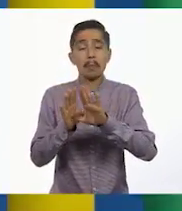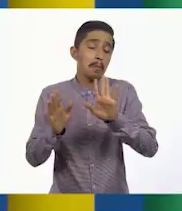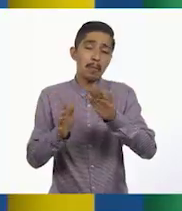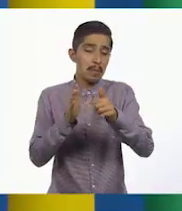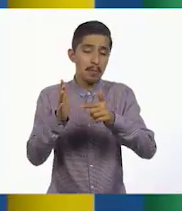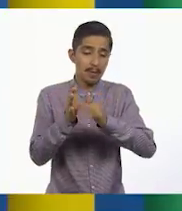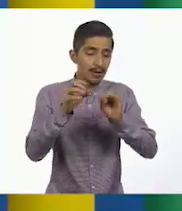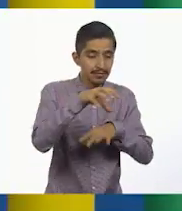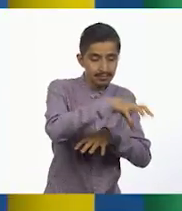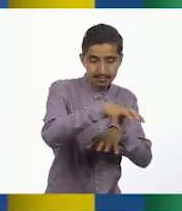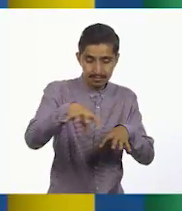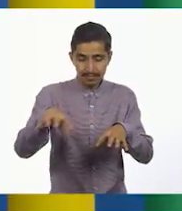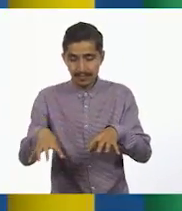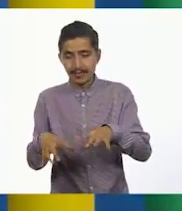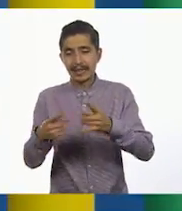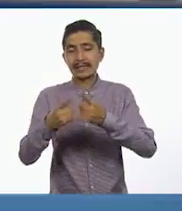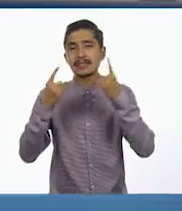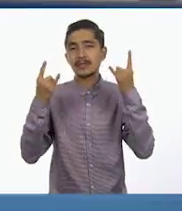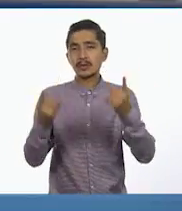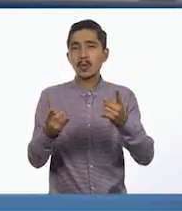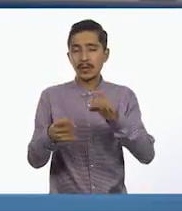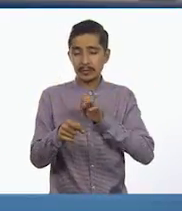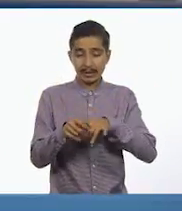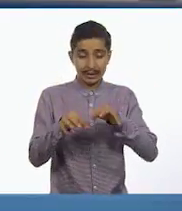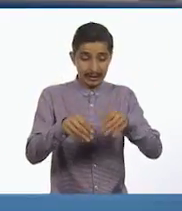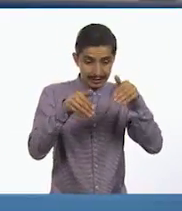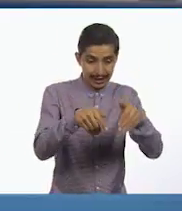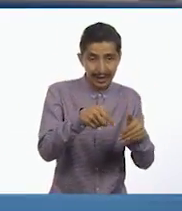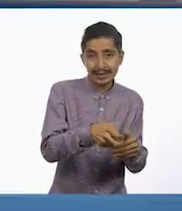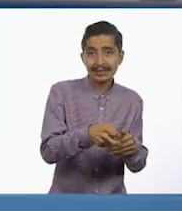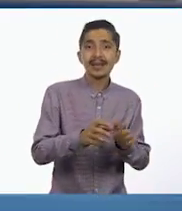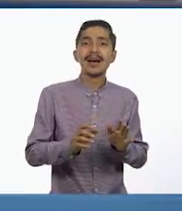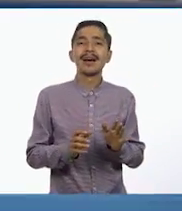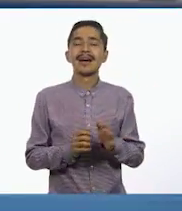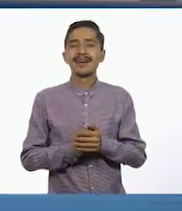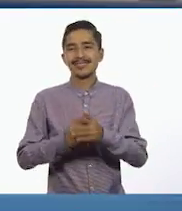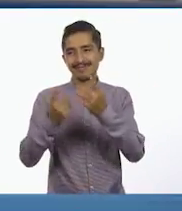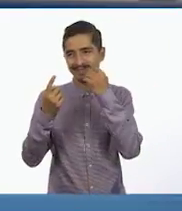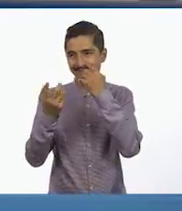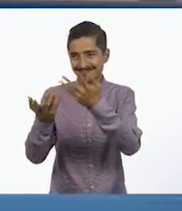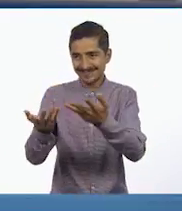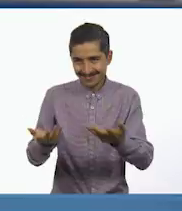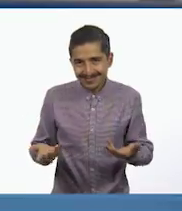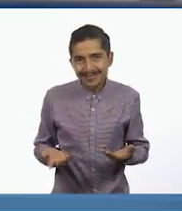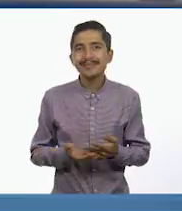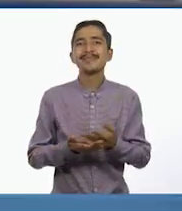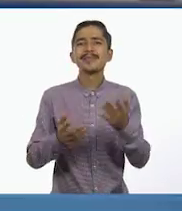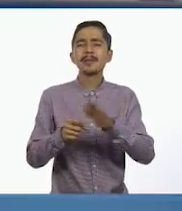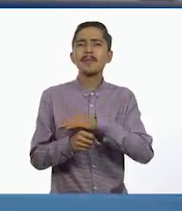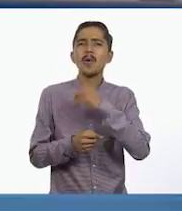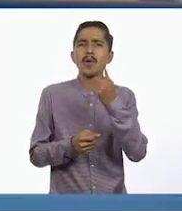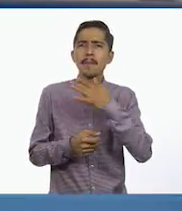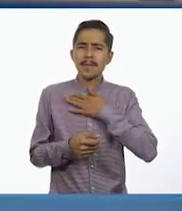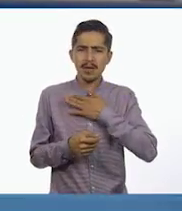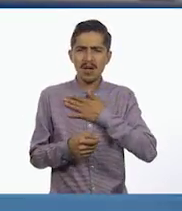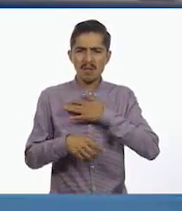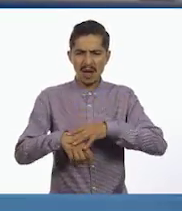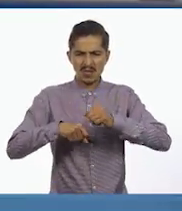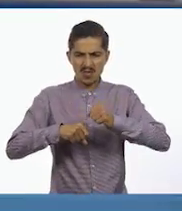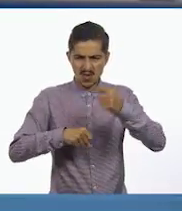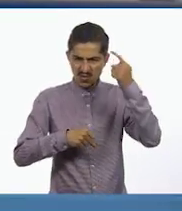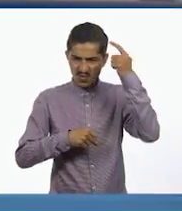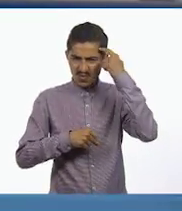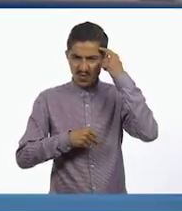e histórico concreto. ¡Ay, ahí está! ¿Ya ven? Entonces, ¿por qué mi poder mental no se